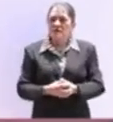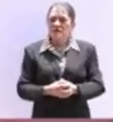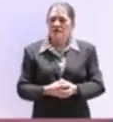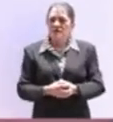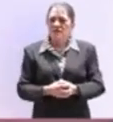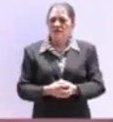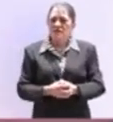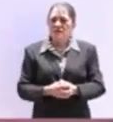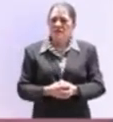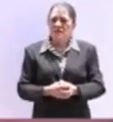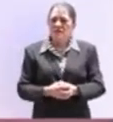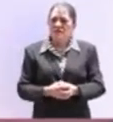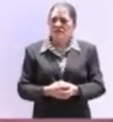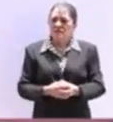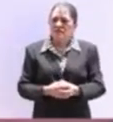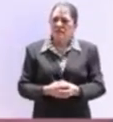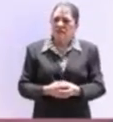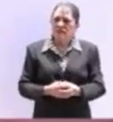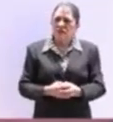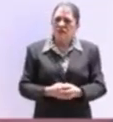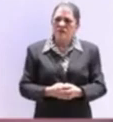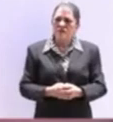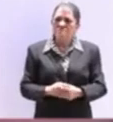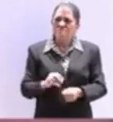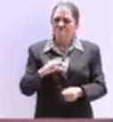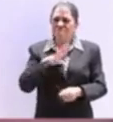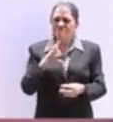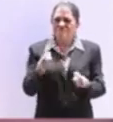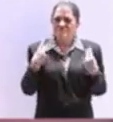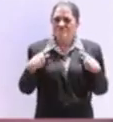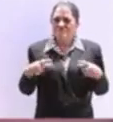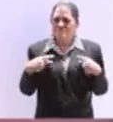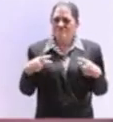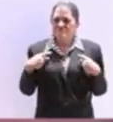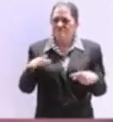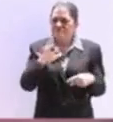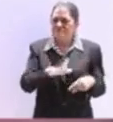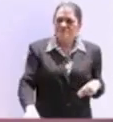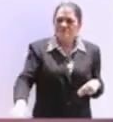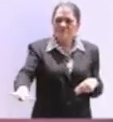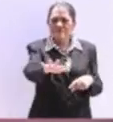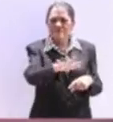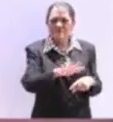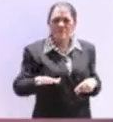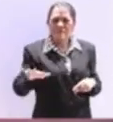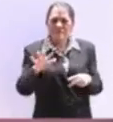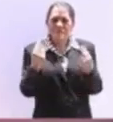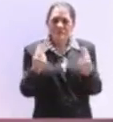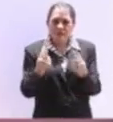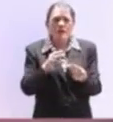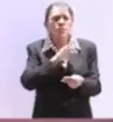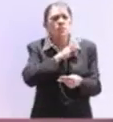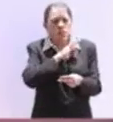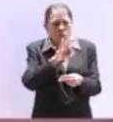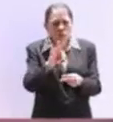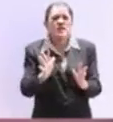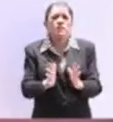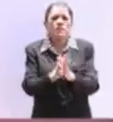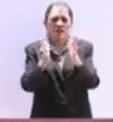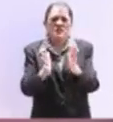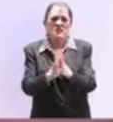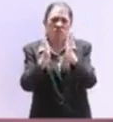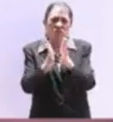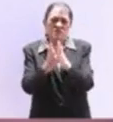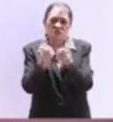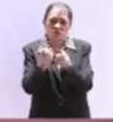énfasis en la participación ciudadana. Tenemos los comités de participación social, porque